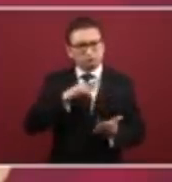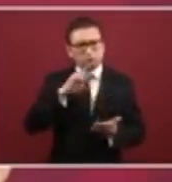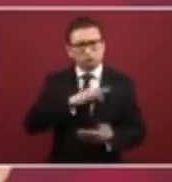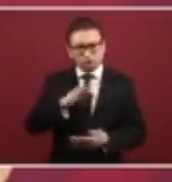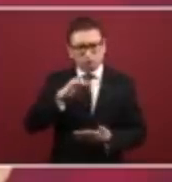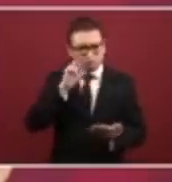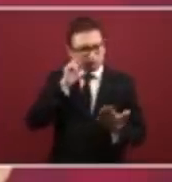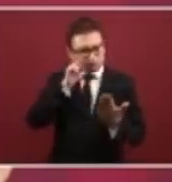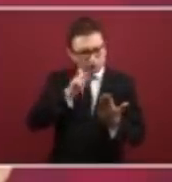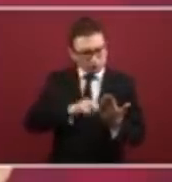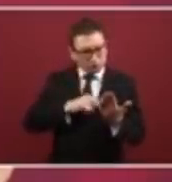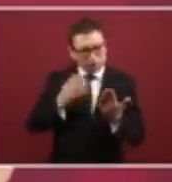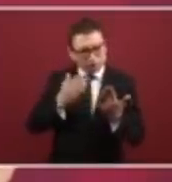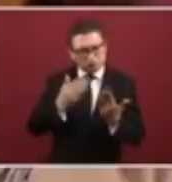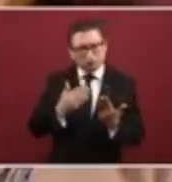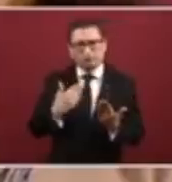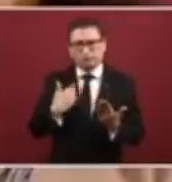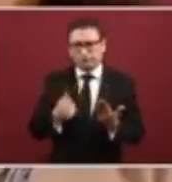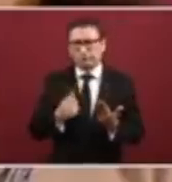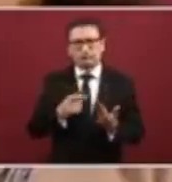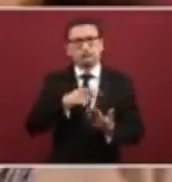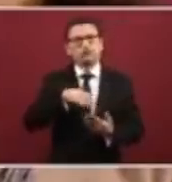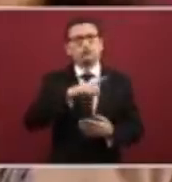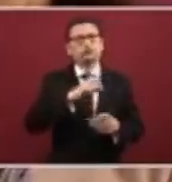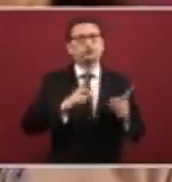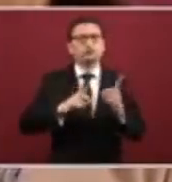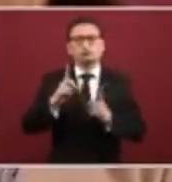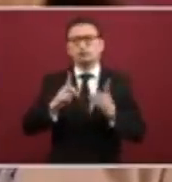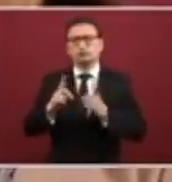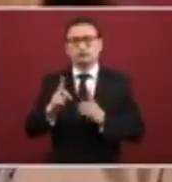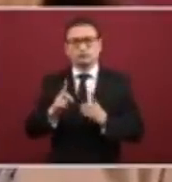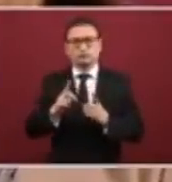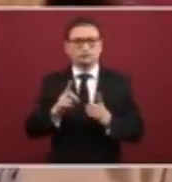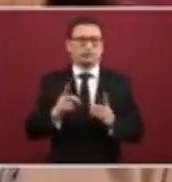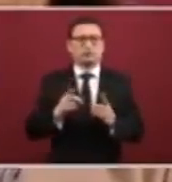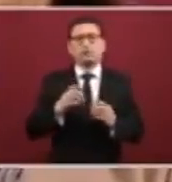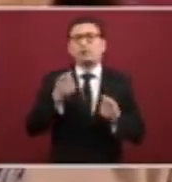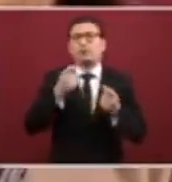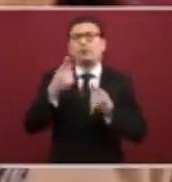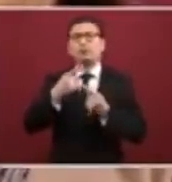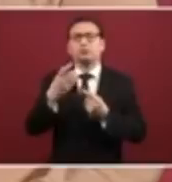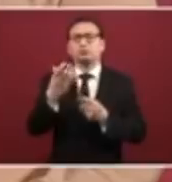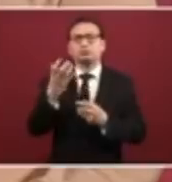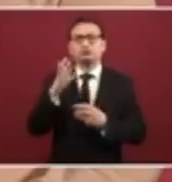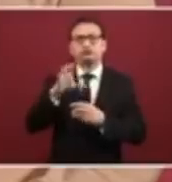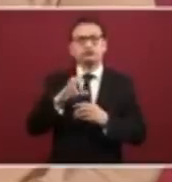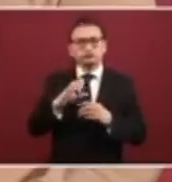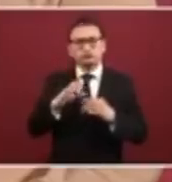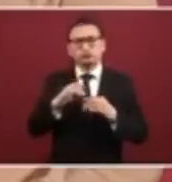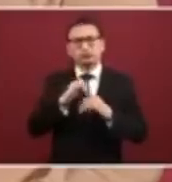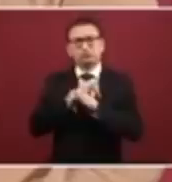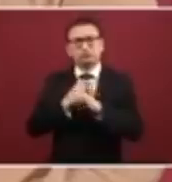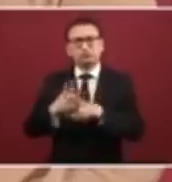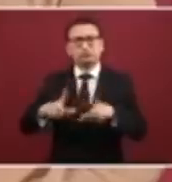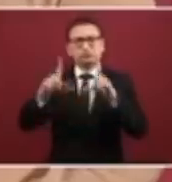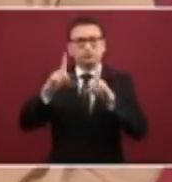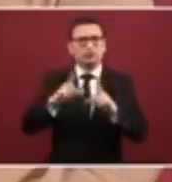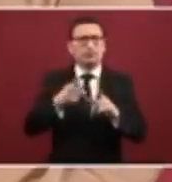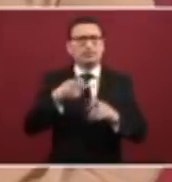aclarar todas las dudas. Porque sacan de contexto cosas y es mejor